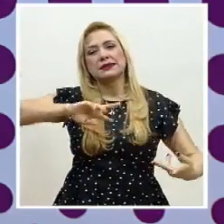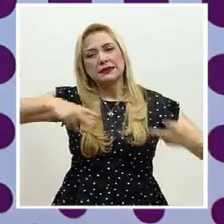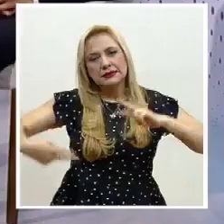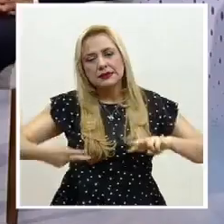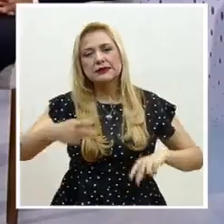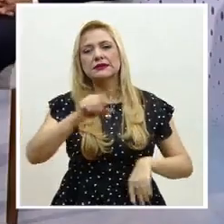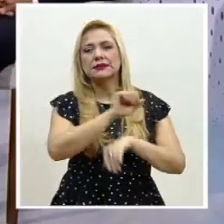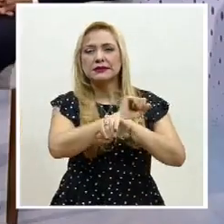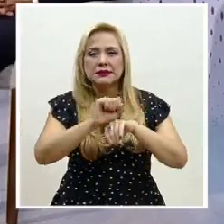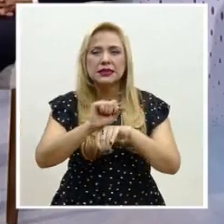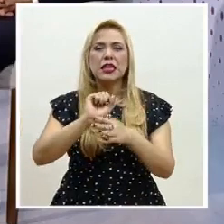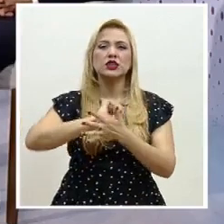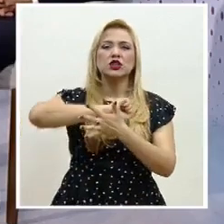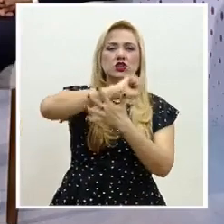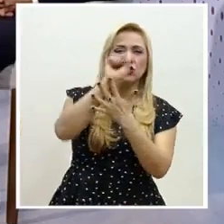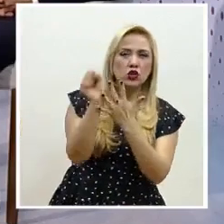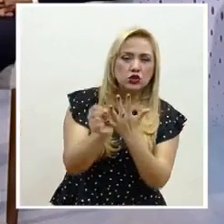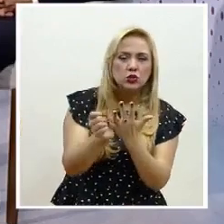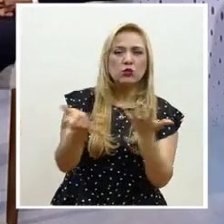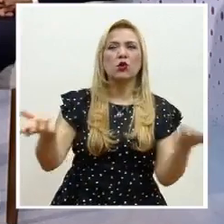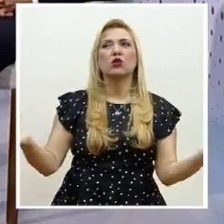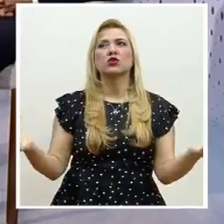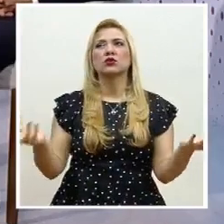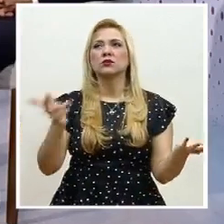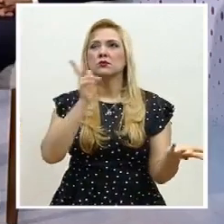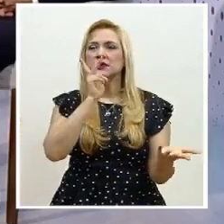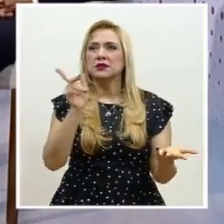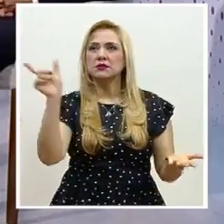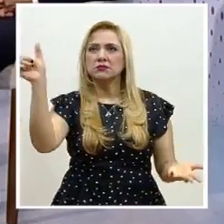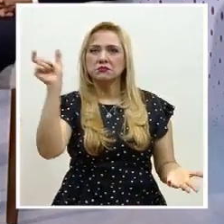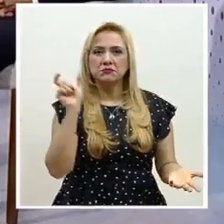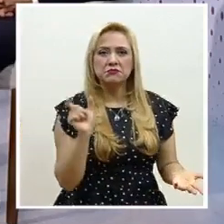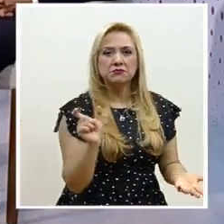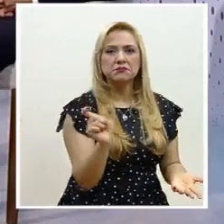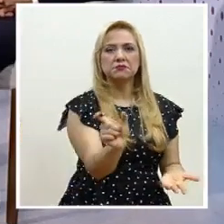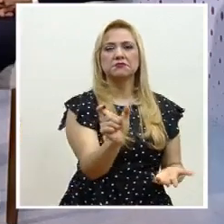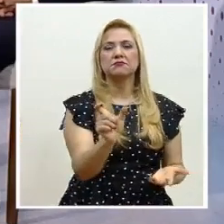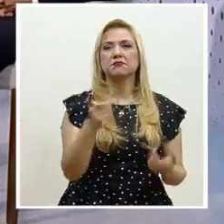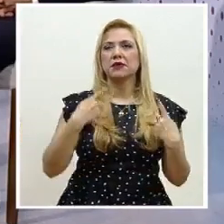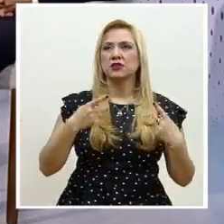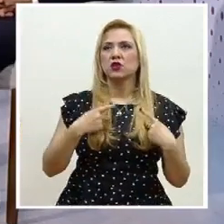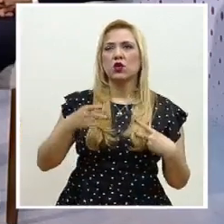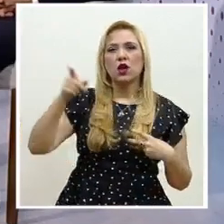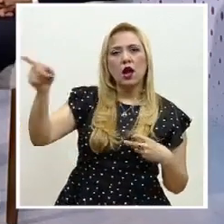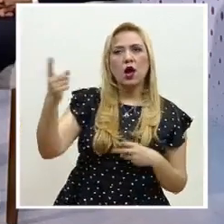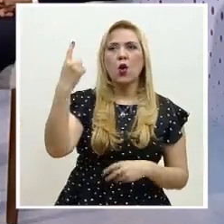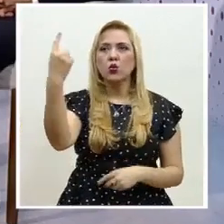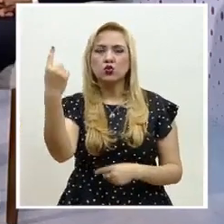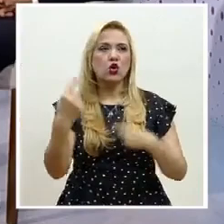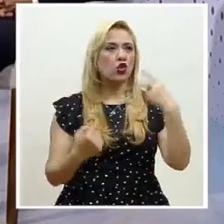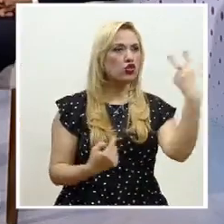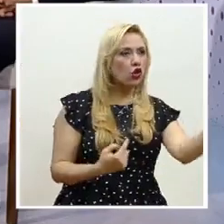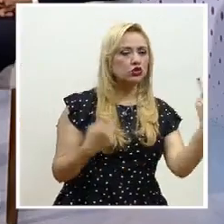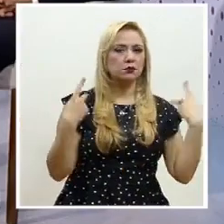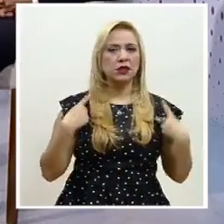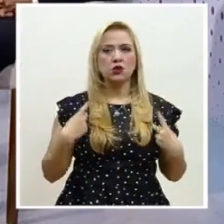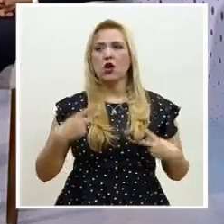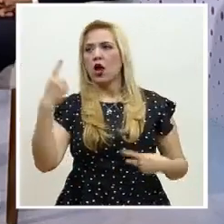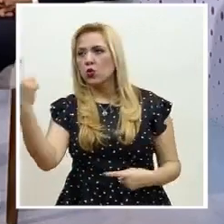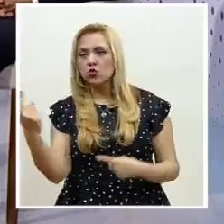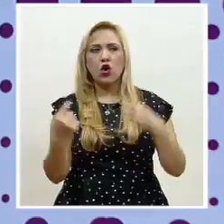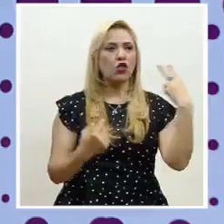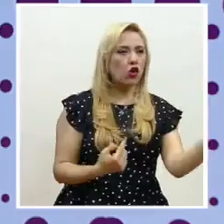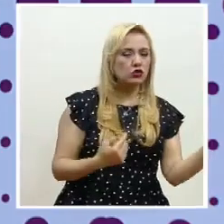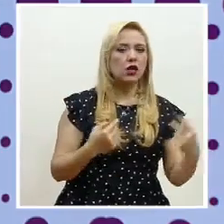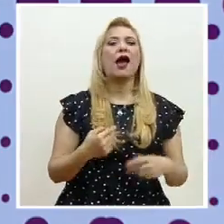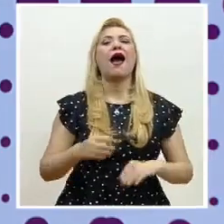acrónimos, nombres clave, seudónimos, incluso identificar personas, ¿no? Persona 1, persona 2, ¿para qué? Para que también